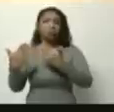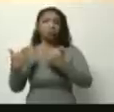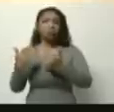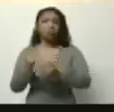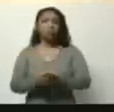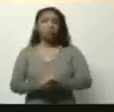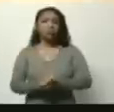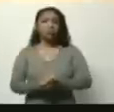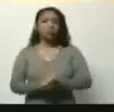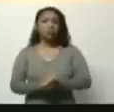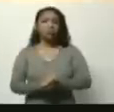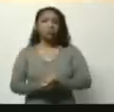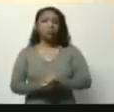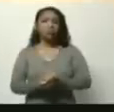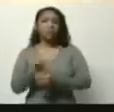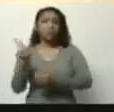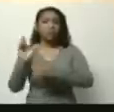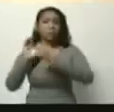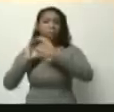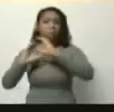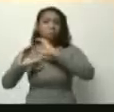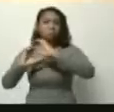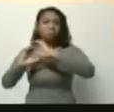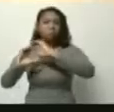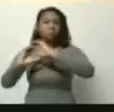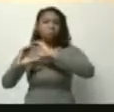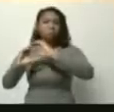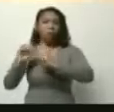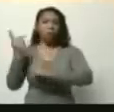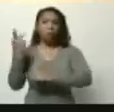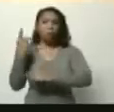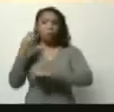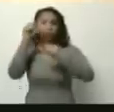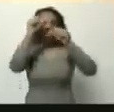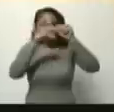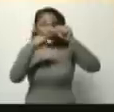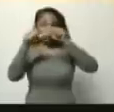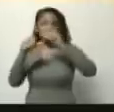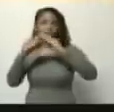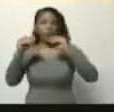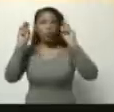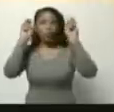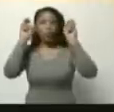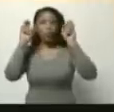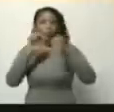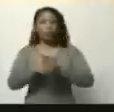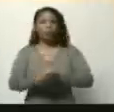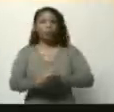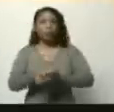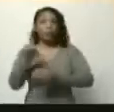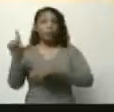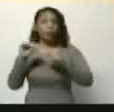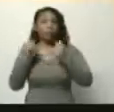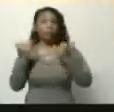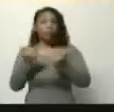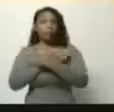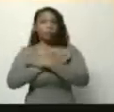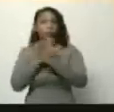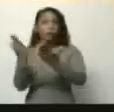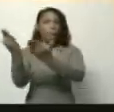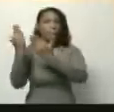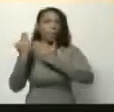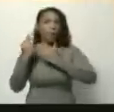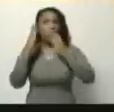Fue una conversación donde revisamos todos los temas y él inmediatamente ofreció el apoyo de